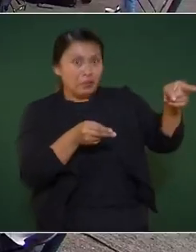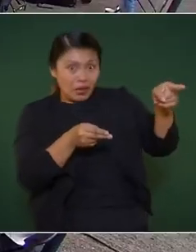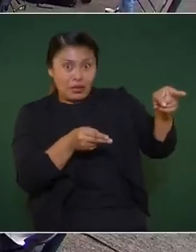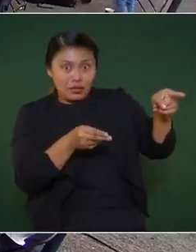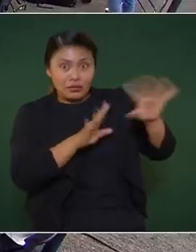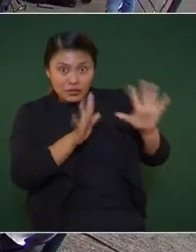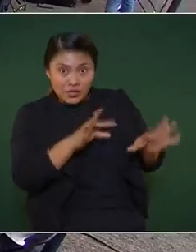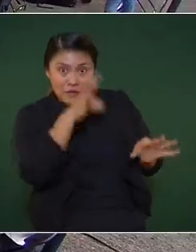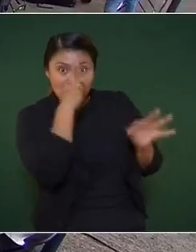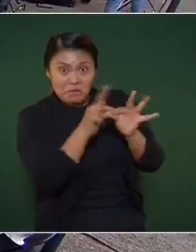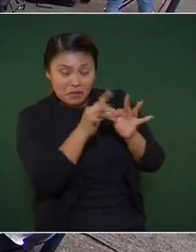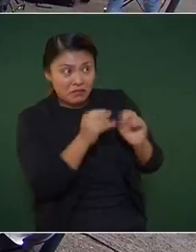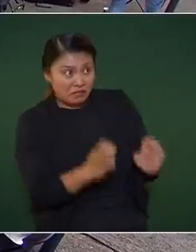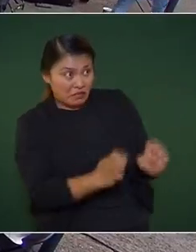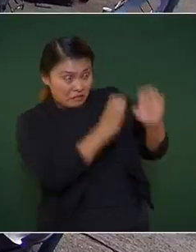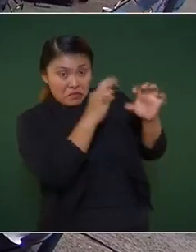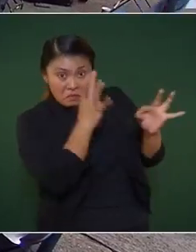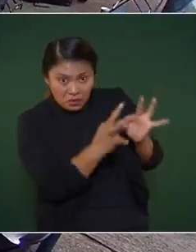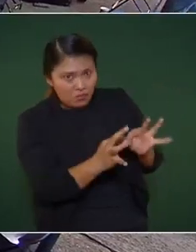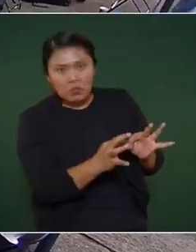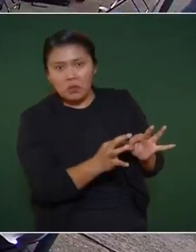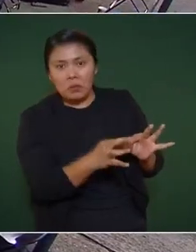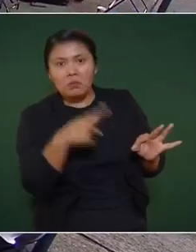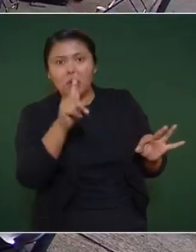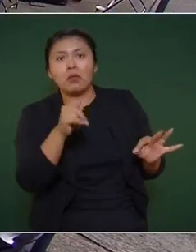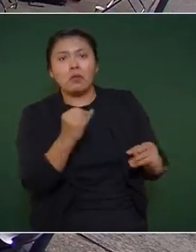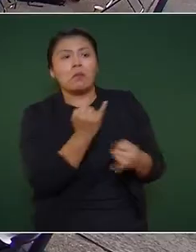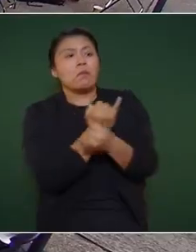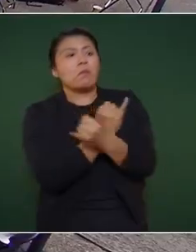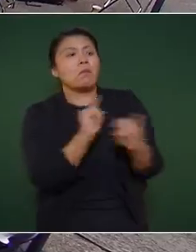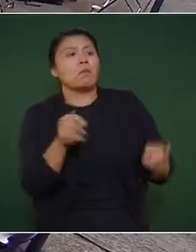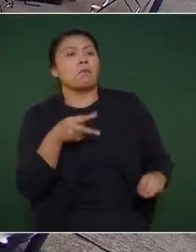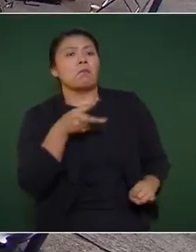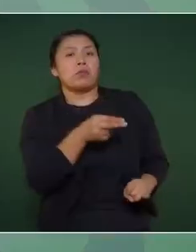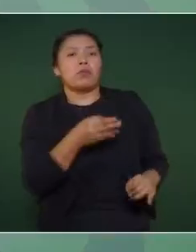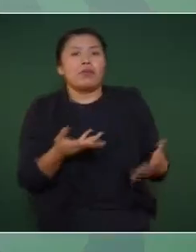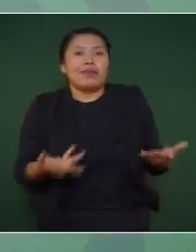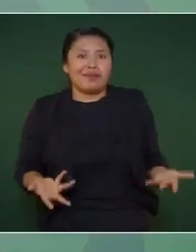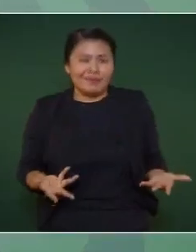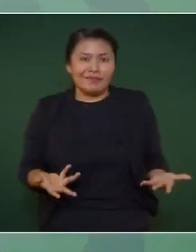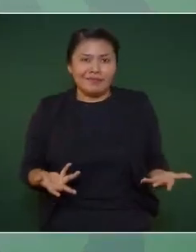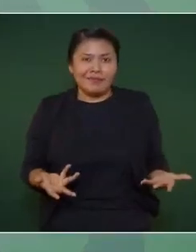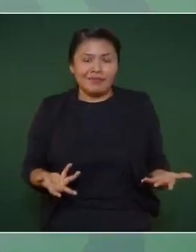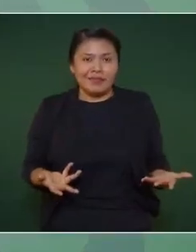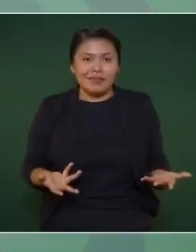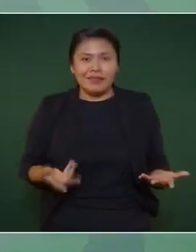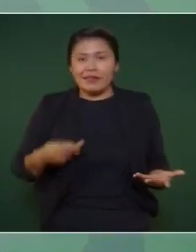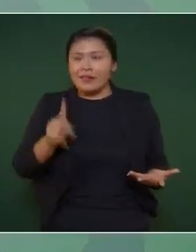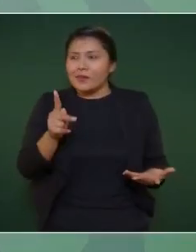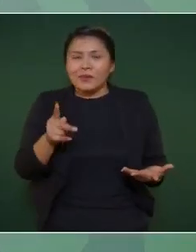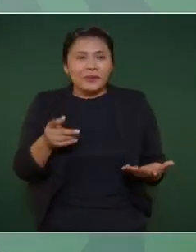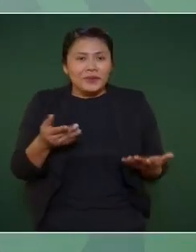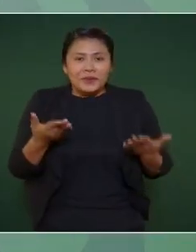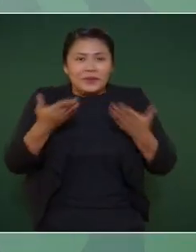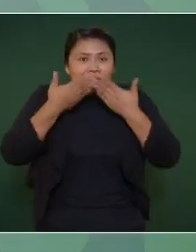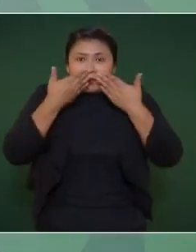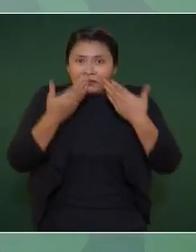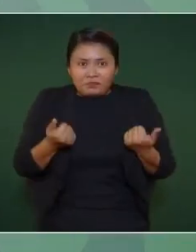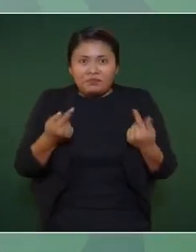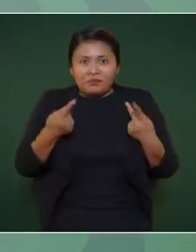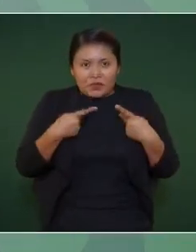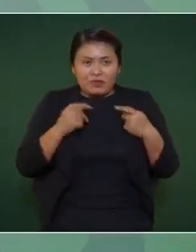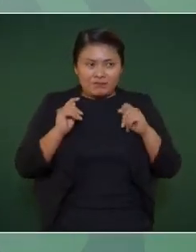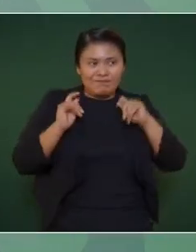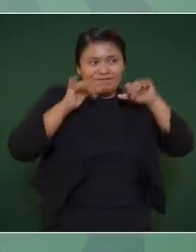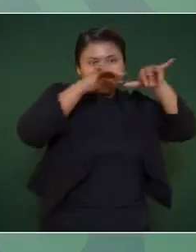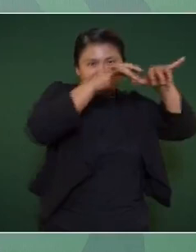estado concluido y mucho menos con la integración de los